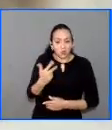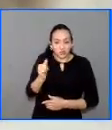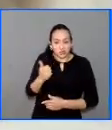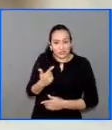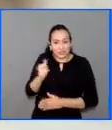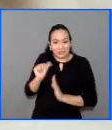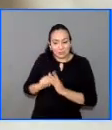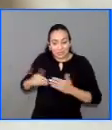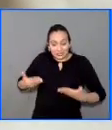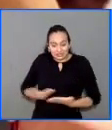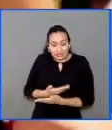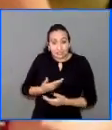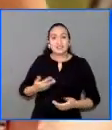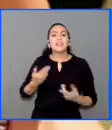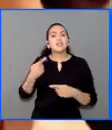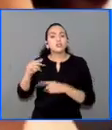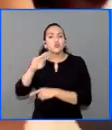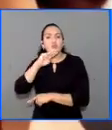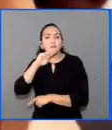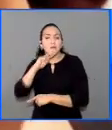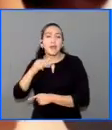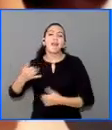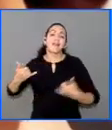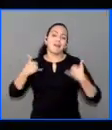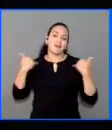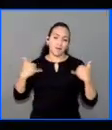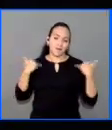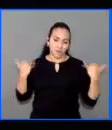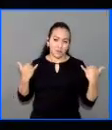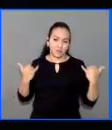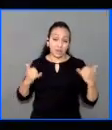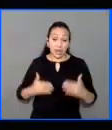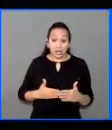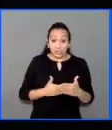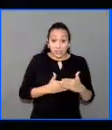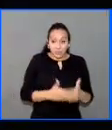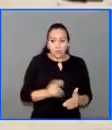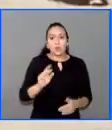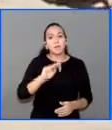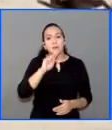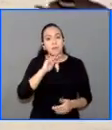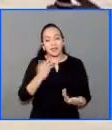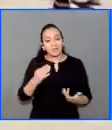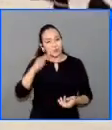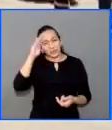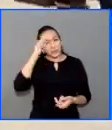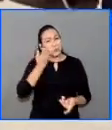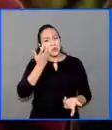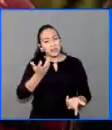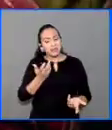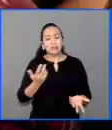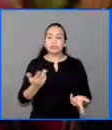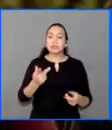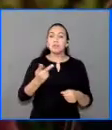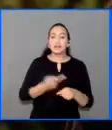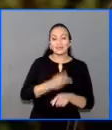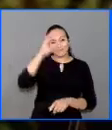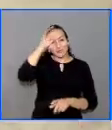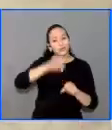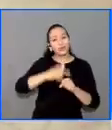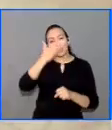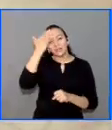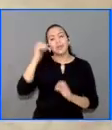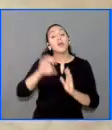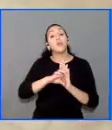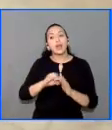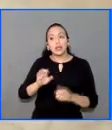de madres adolescentes. Los embarazos no planeados son resultado de diversos factores culturales, como la presión social o